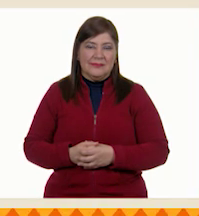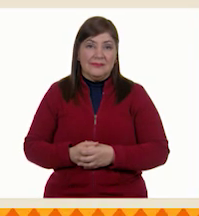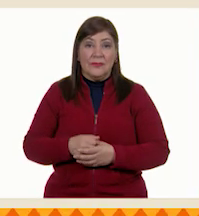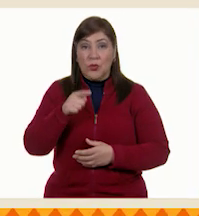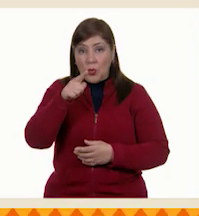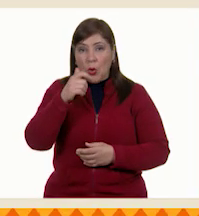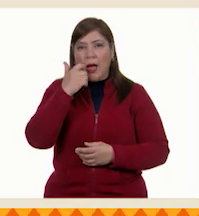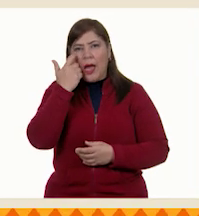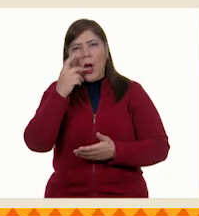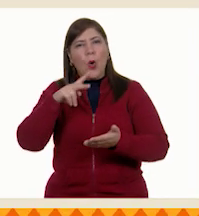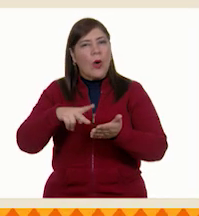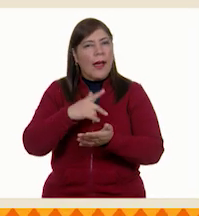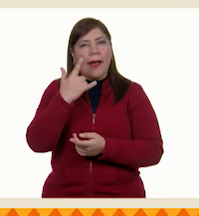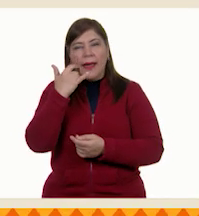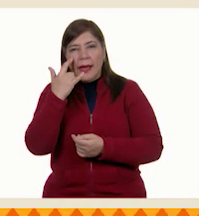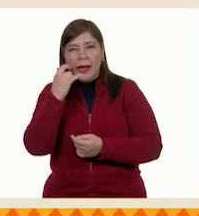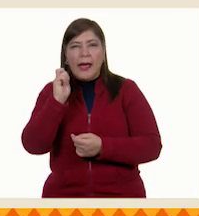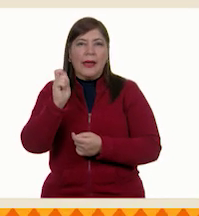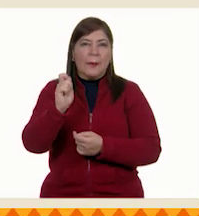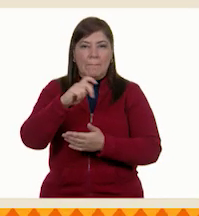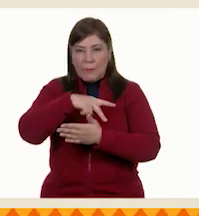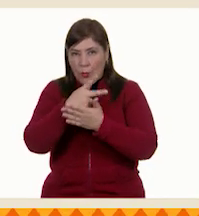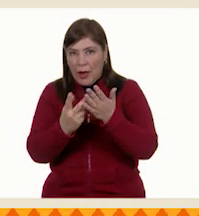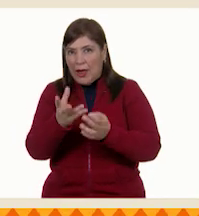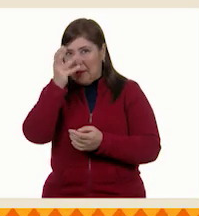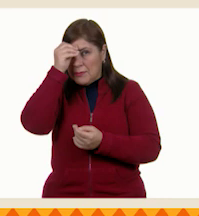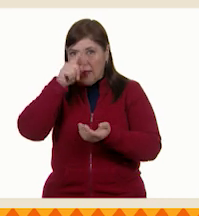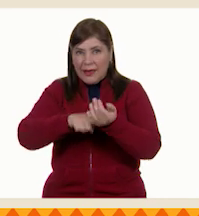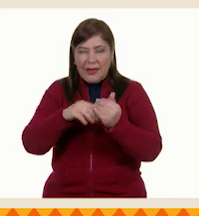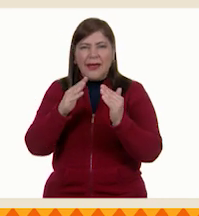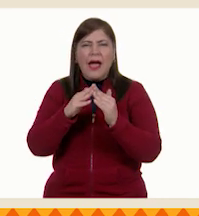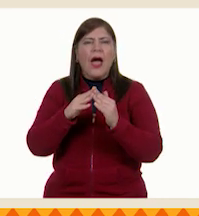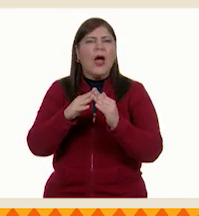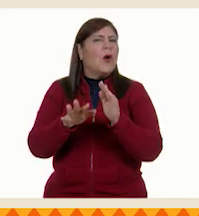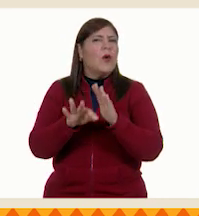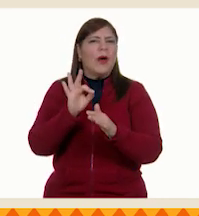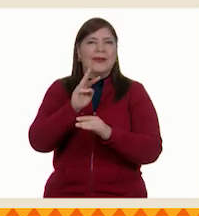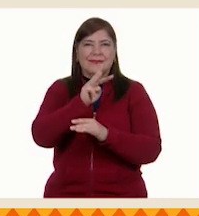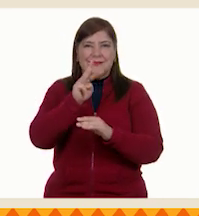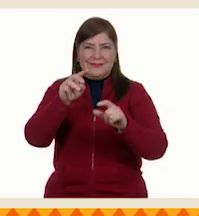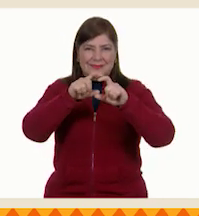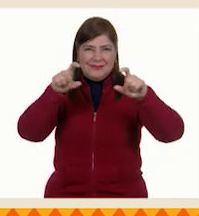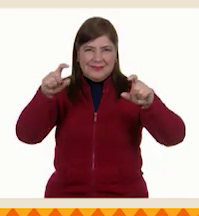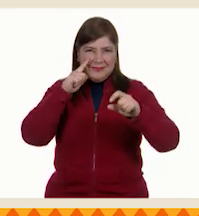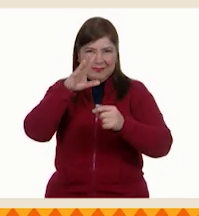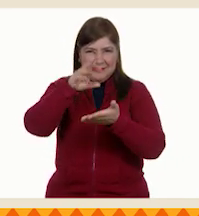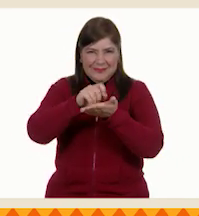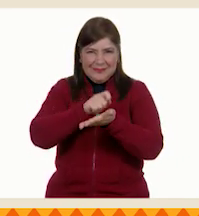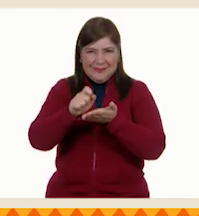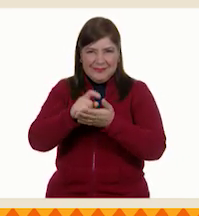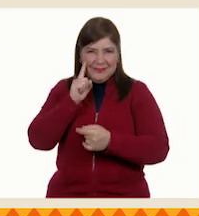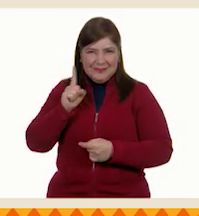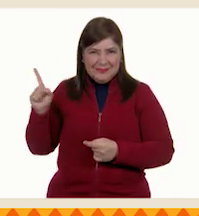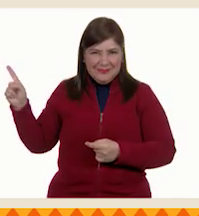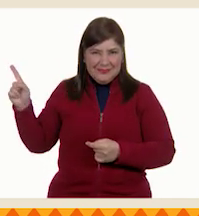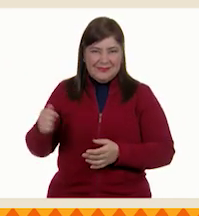Si quieres volver a ver los programas de Aprende en Casa, los puedes encontrar en la siguiente liga: